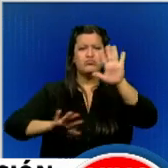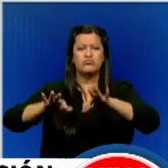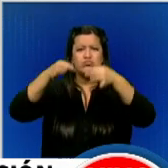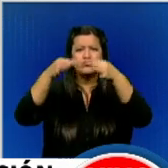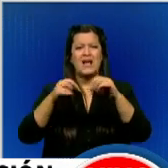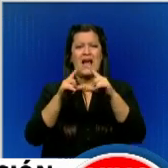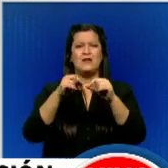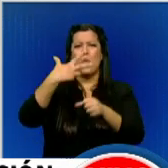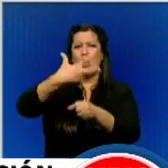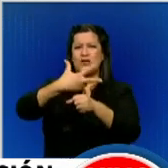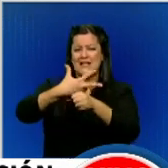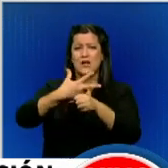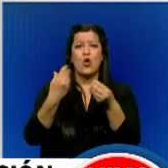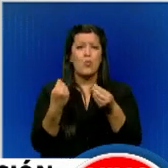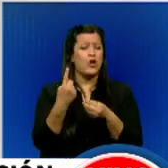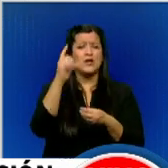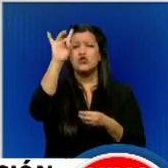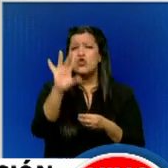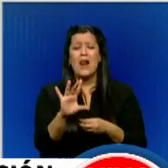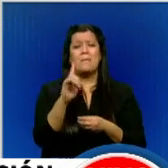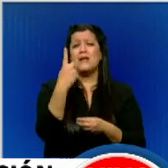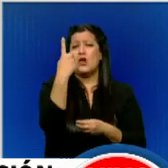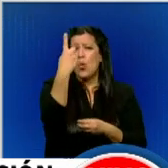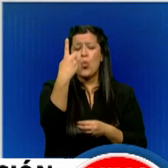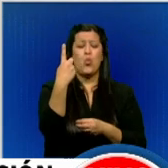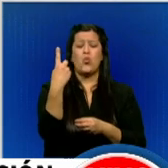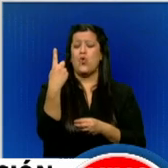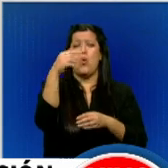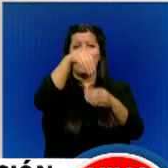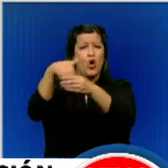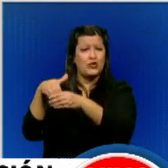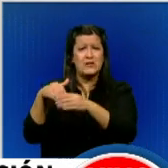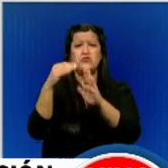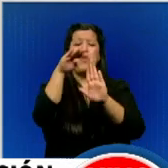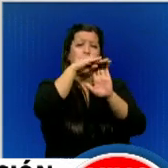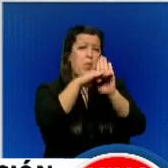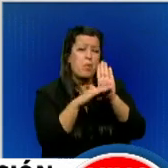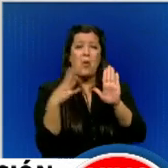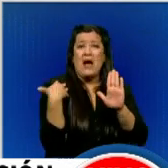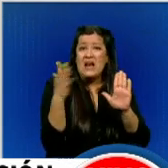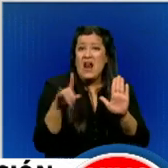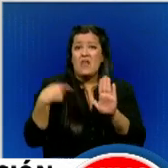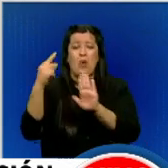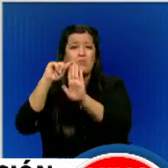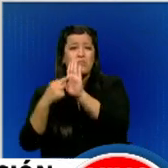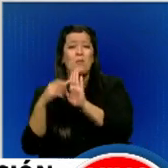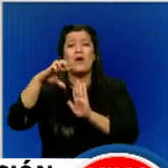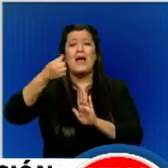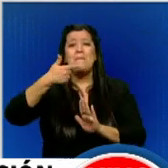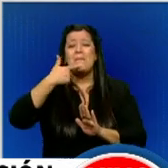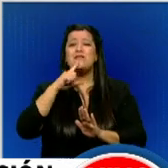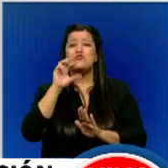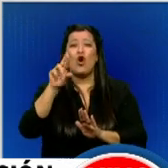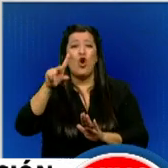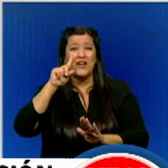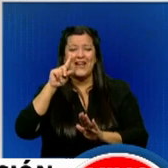tercero porque vamos a hacer una única votación en general y en particular entendiendo que el diputado pastor y se bajó de la lista de oradores en